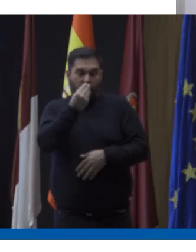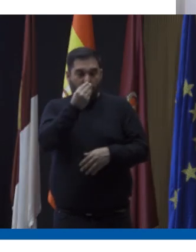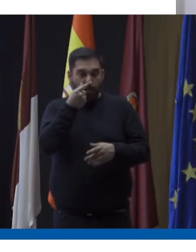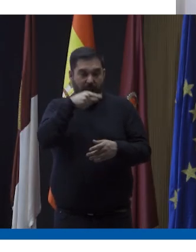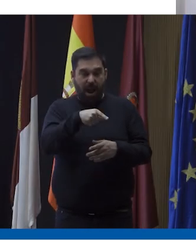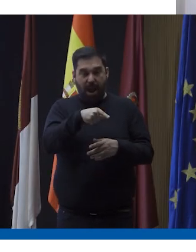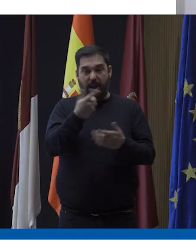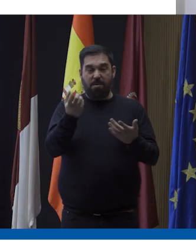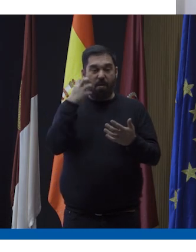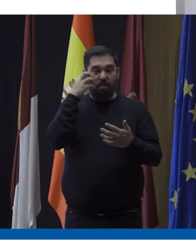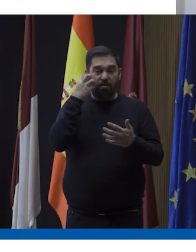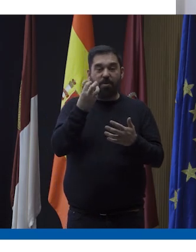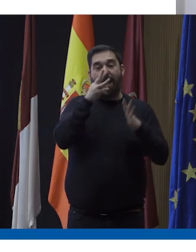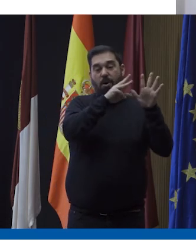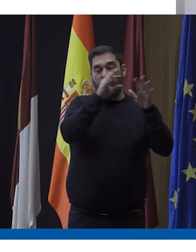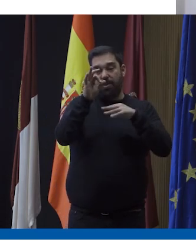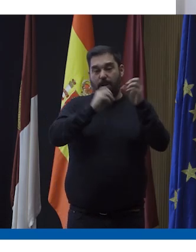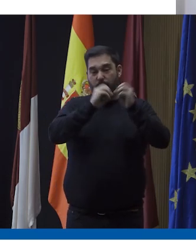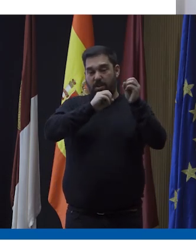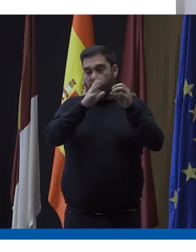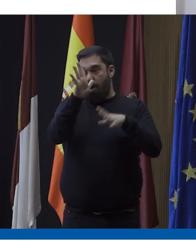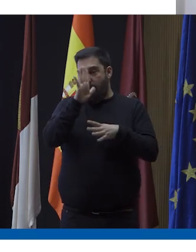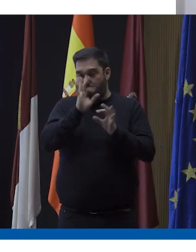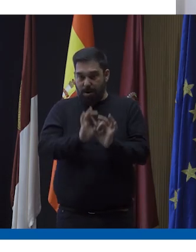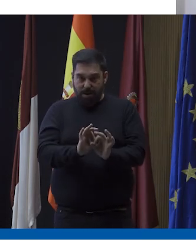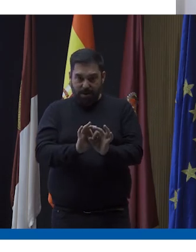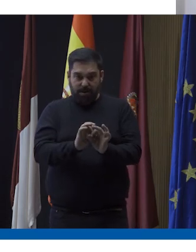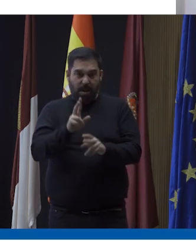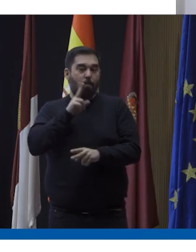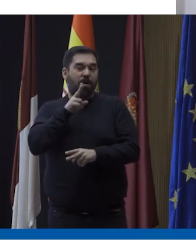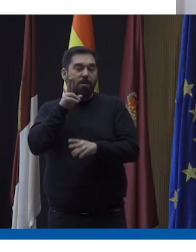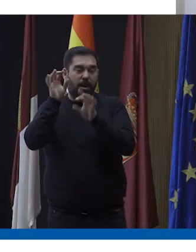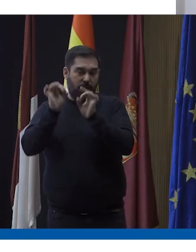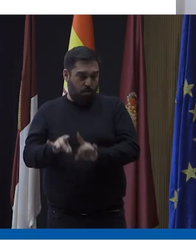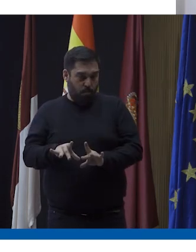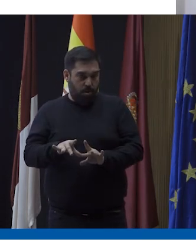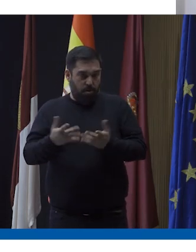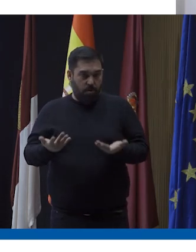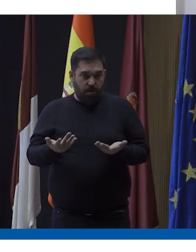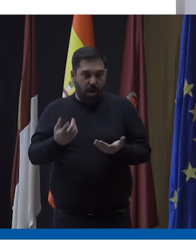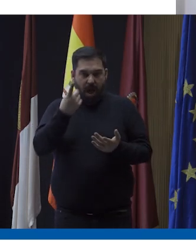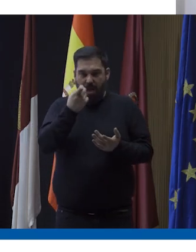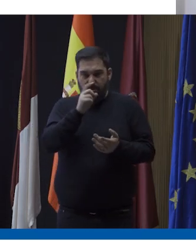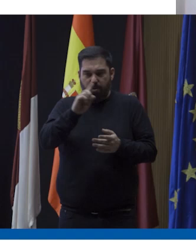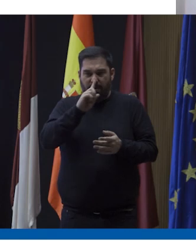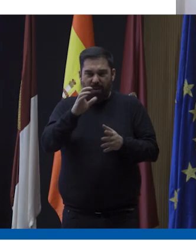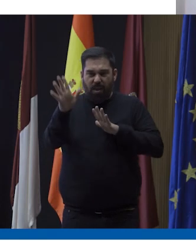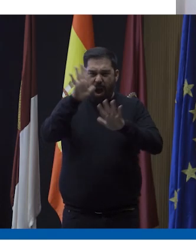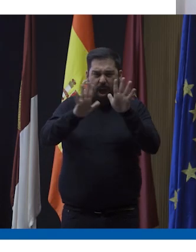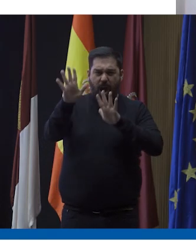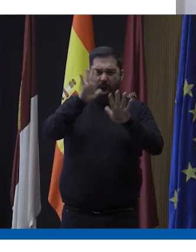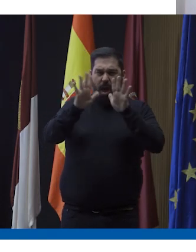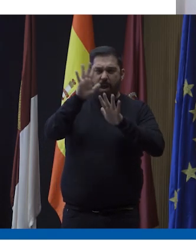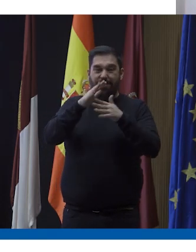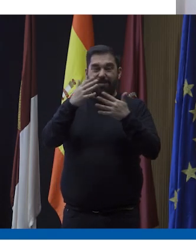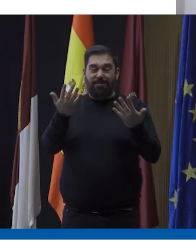el 80% agua y las verduras sucede lo mismo. Entonces, no hace falta meter una ingesta muy excesiva porque entonces